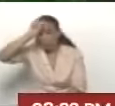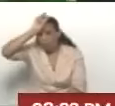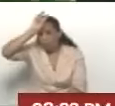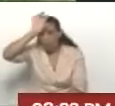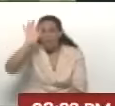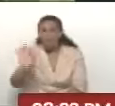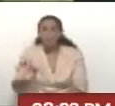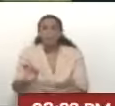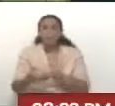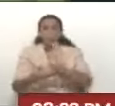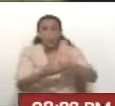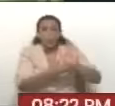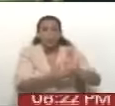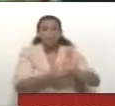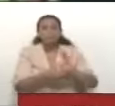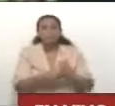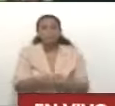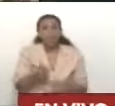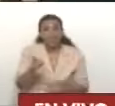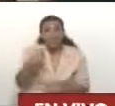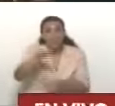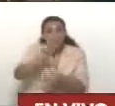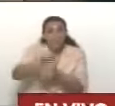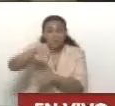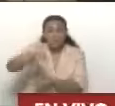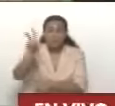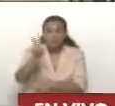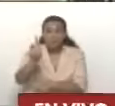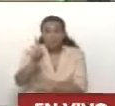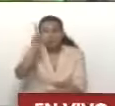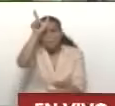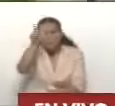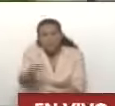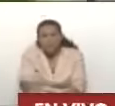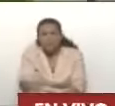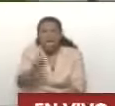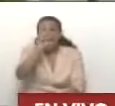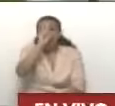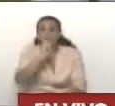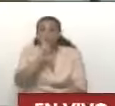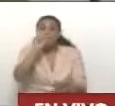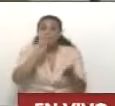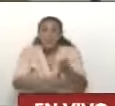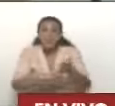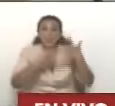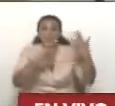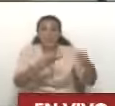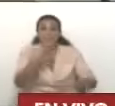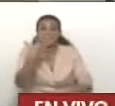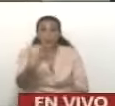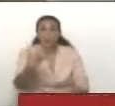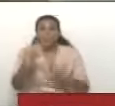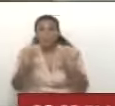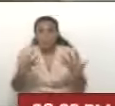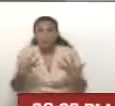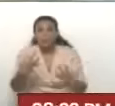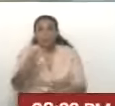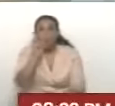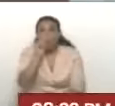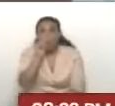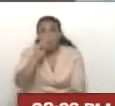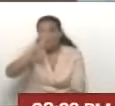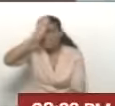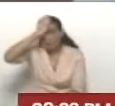Monseñor Antonio José Ramírez Salaverría, quien en el año 1958, el Papa Pío